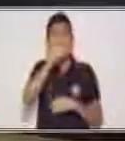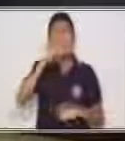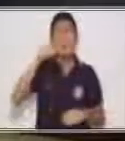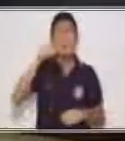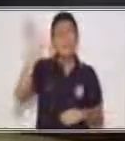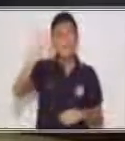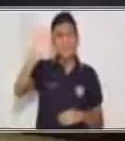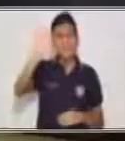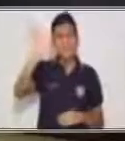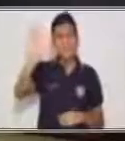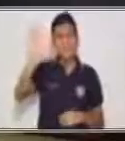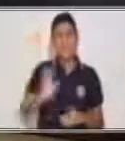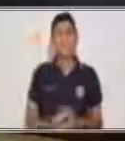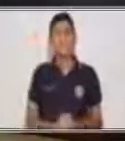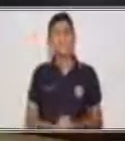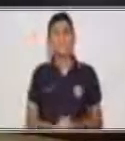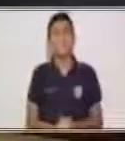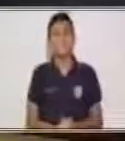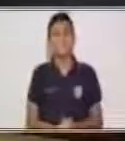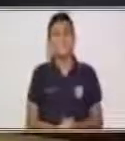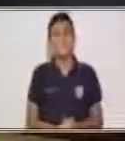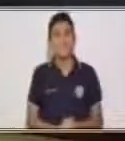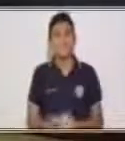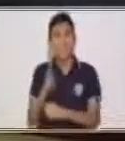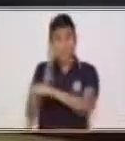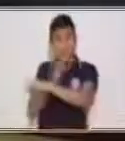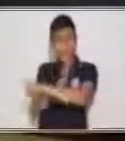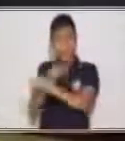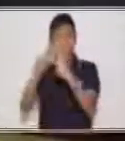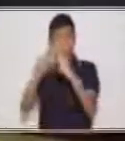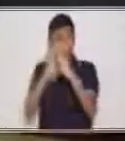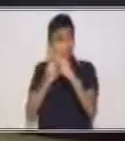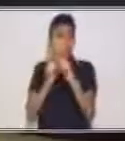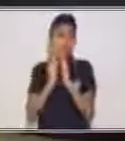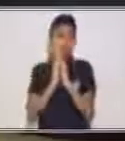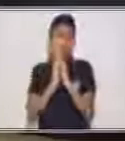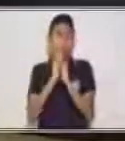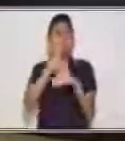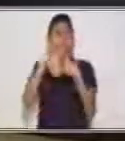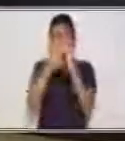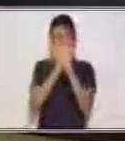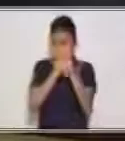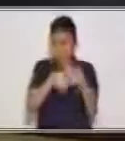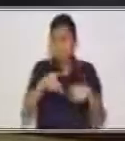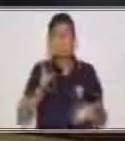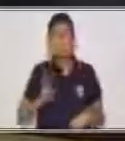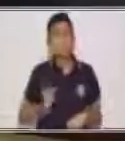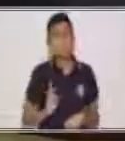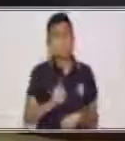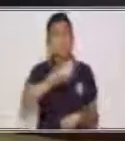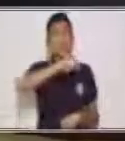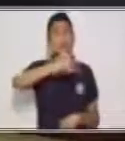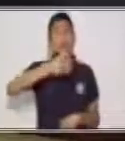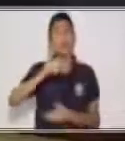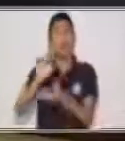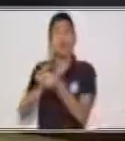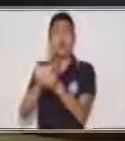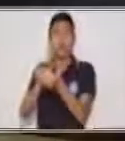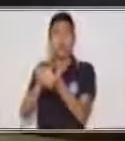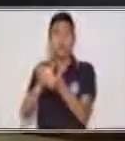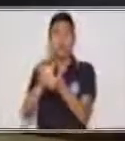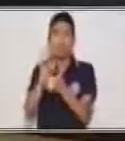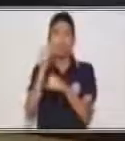Abdi? Mucho gusto de verte nuevamente. Antes de iniciar, te recomiendo que laves tus manos constantemente con agua, jabón o las